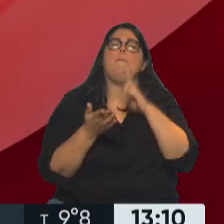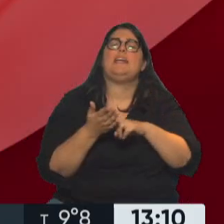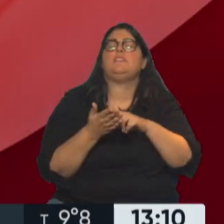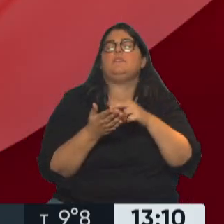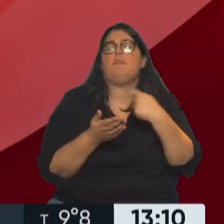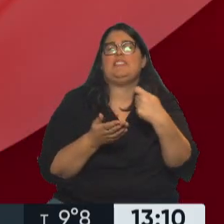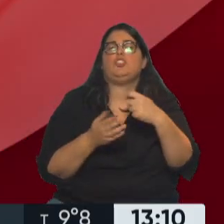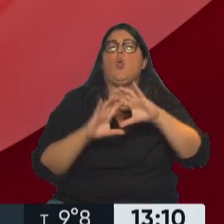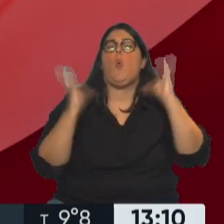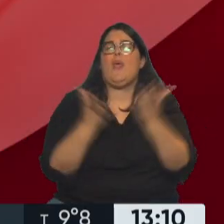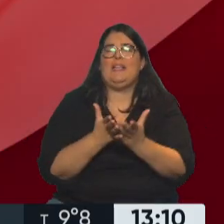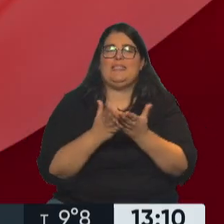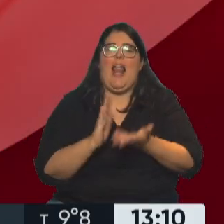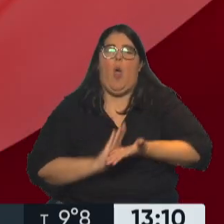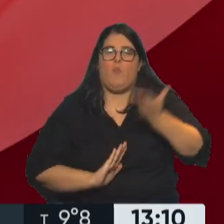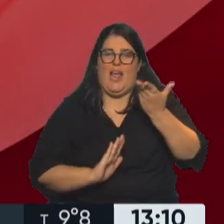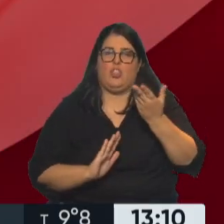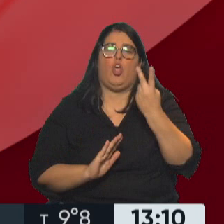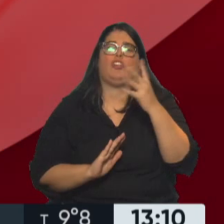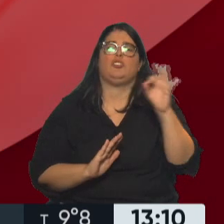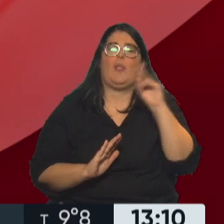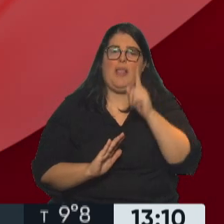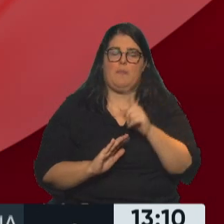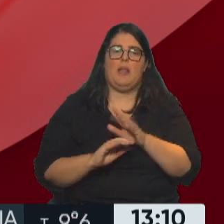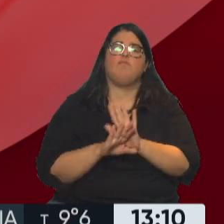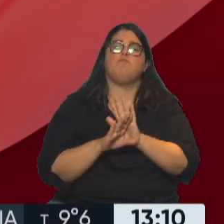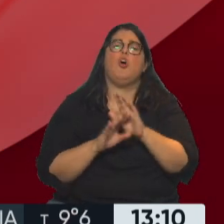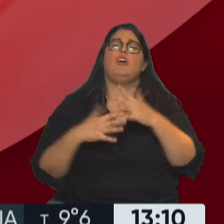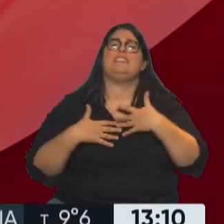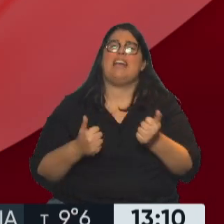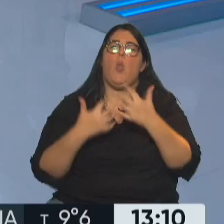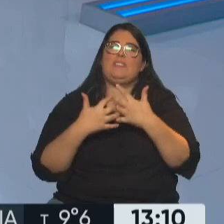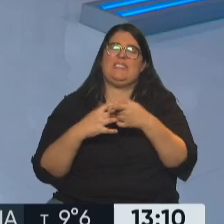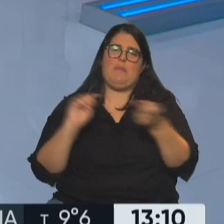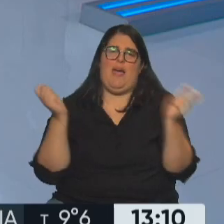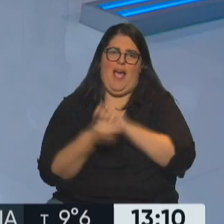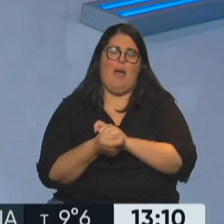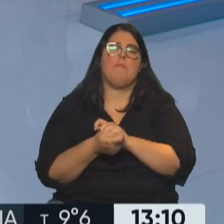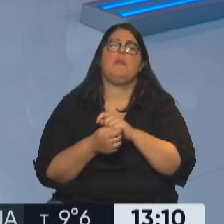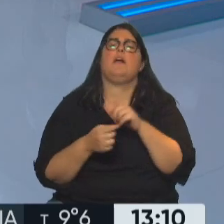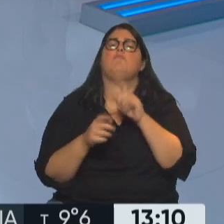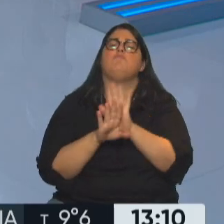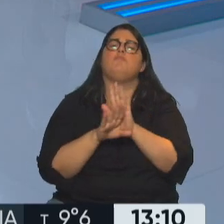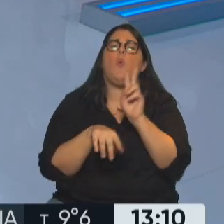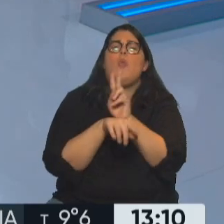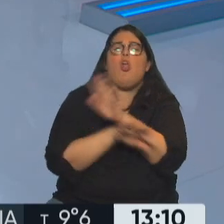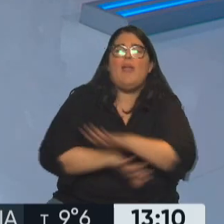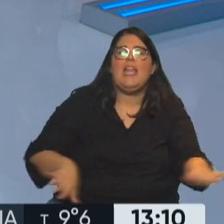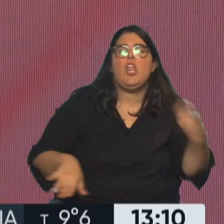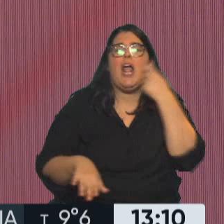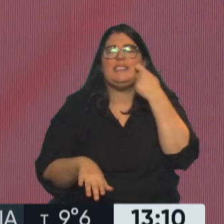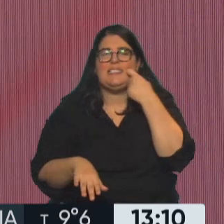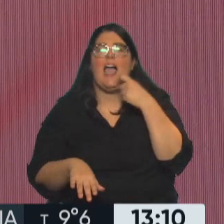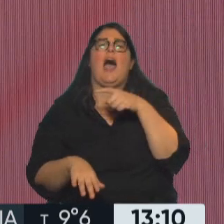a 250.000 pesos. Bueno, financiamiento de la reforma de salud, fortalecimiento del sistema nacional de cuidados para niños, ancianos